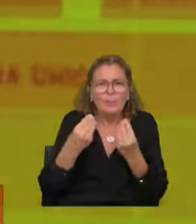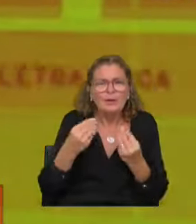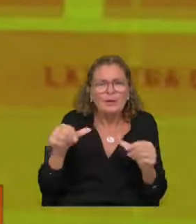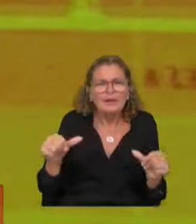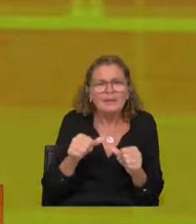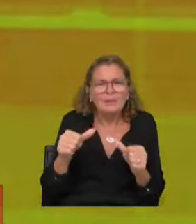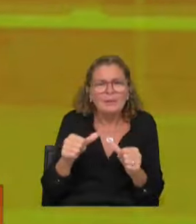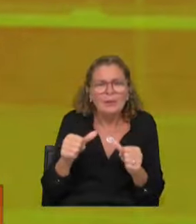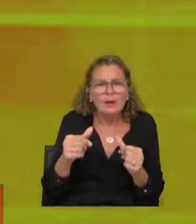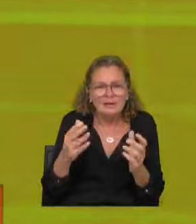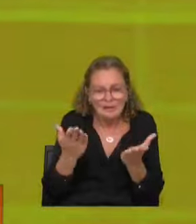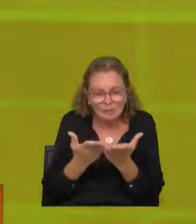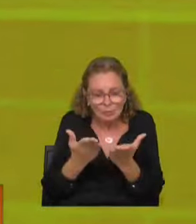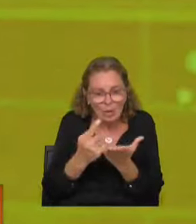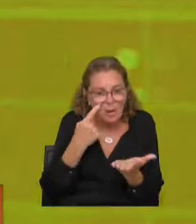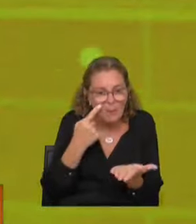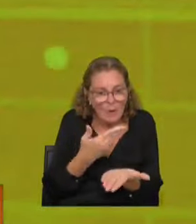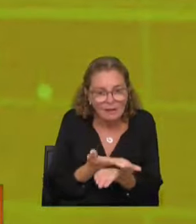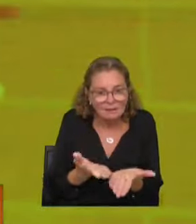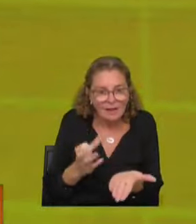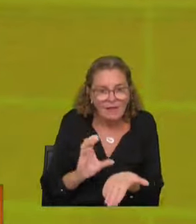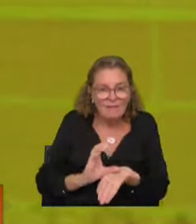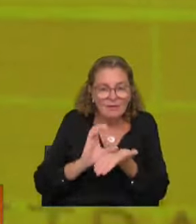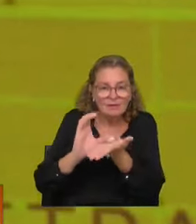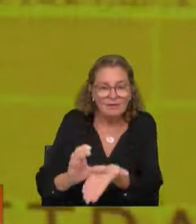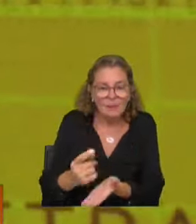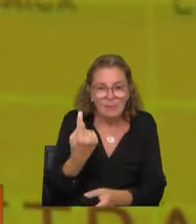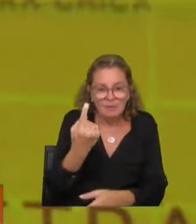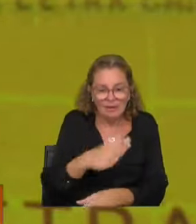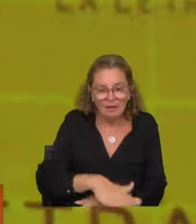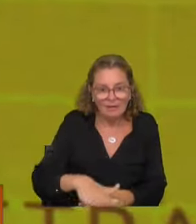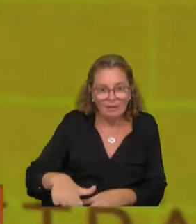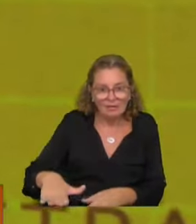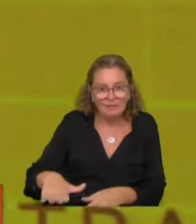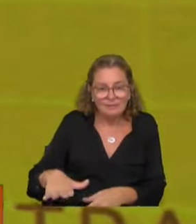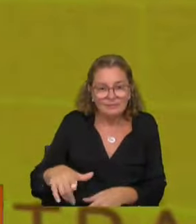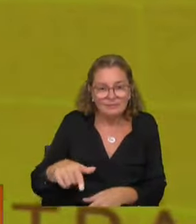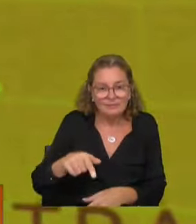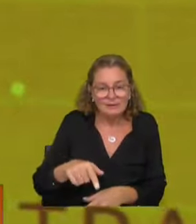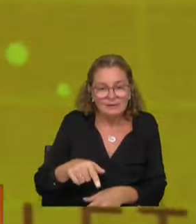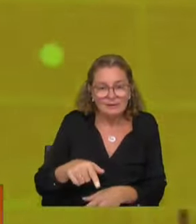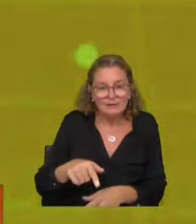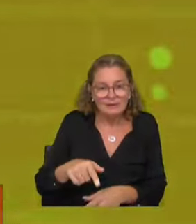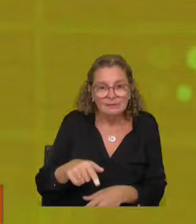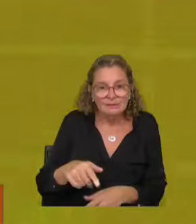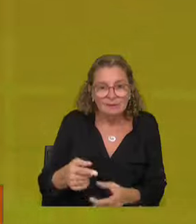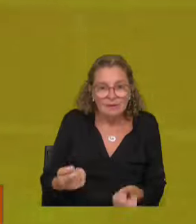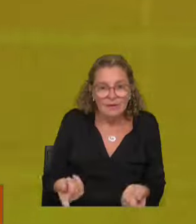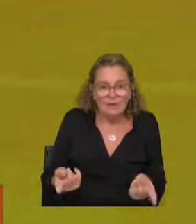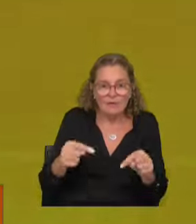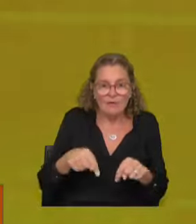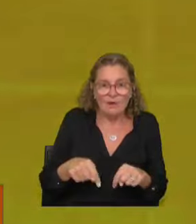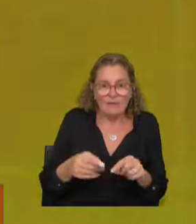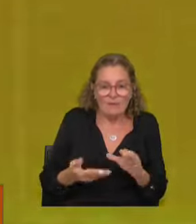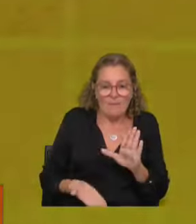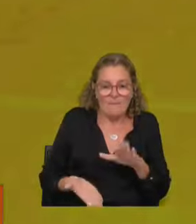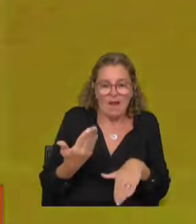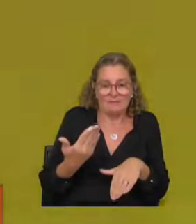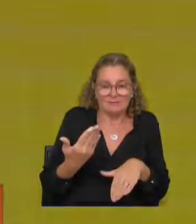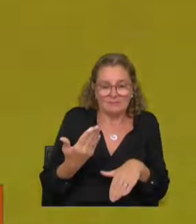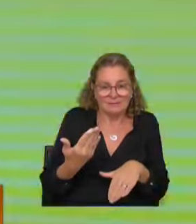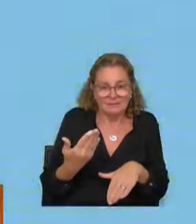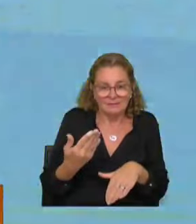hay estudios que demuestran que la inversión en primera infancia es eh tiene un retorno mucho mayor en lo que tiene